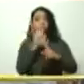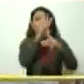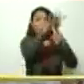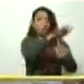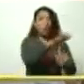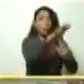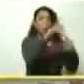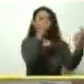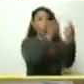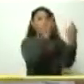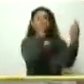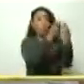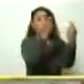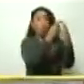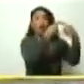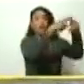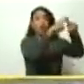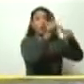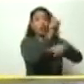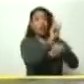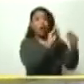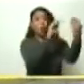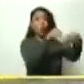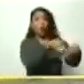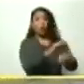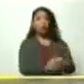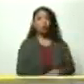peleas diferencias desacuerdos